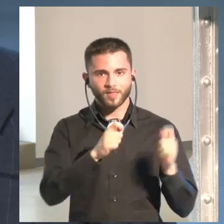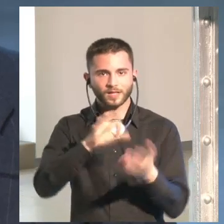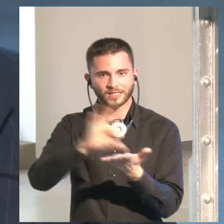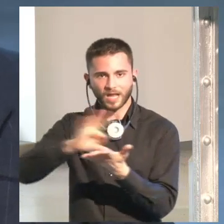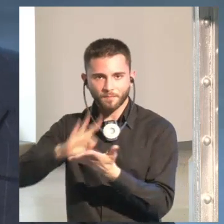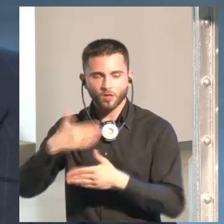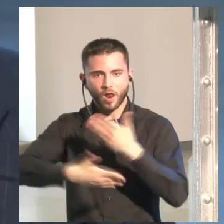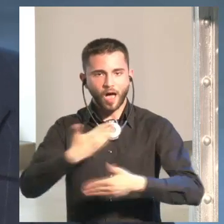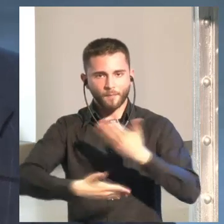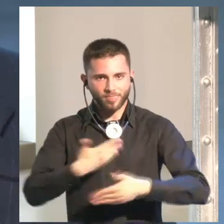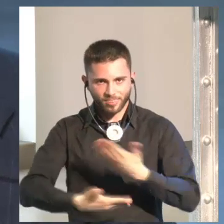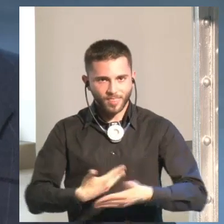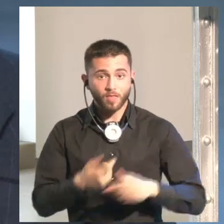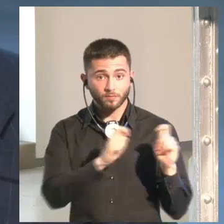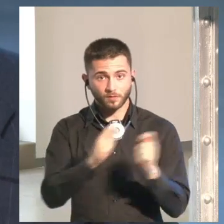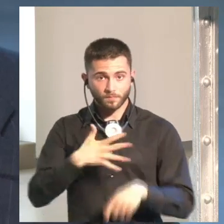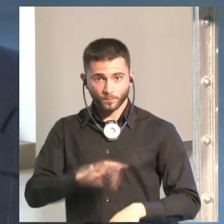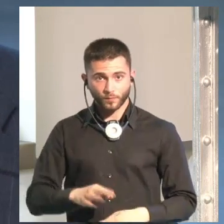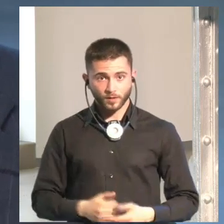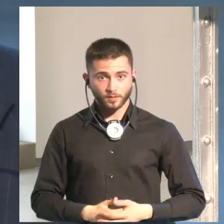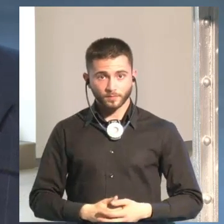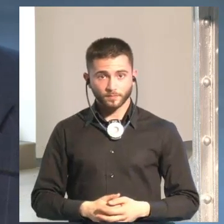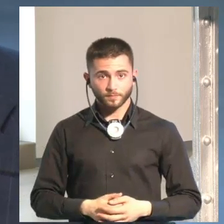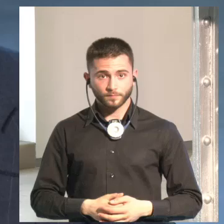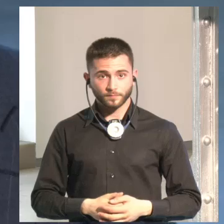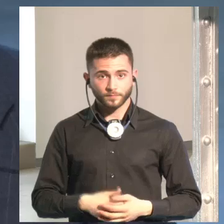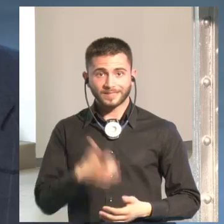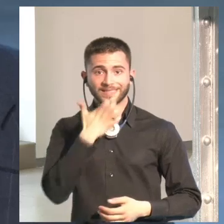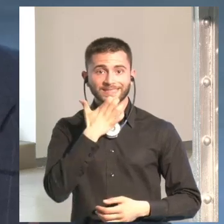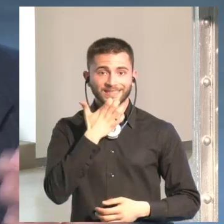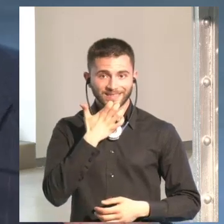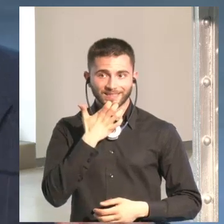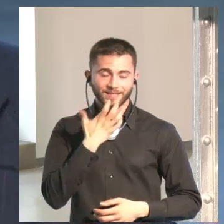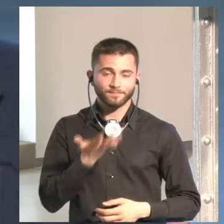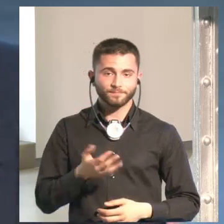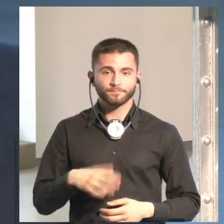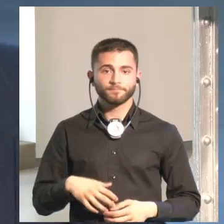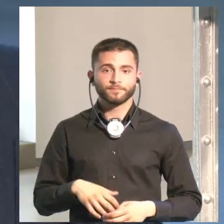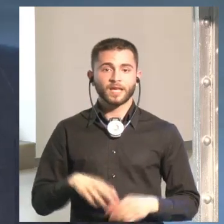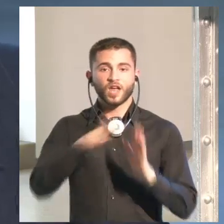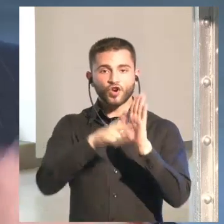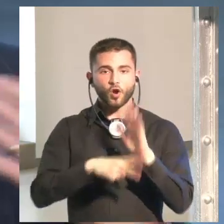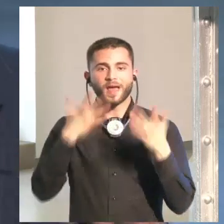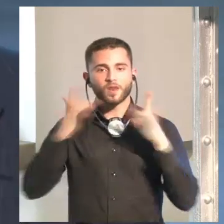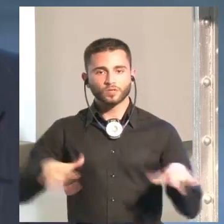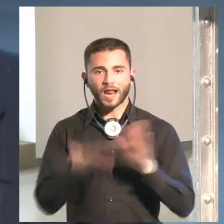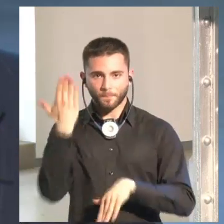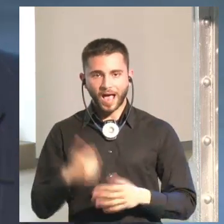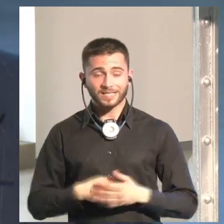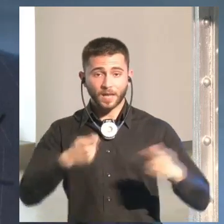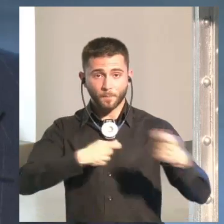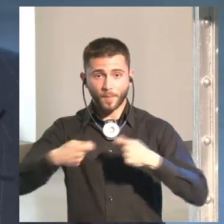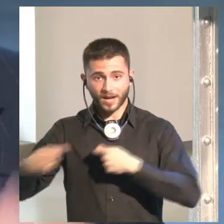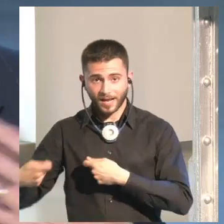más avanzados si tuviéramos un terreno de juego más neutral. Y el mercado se beneficiaría de